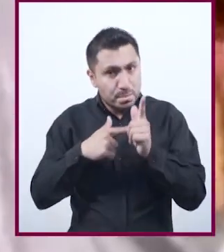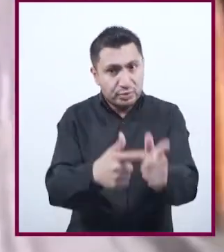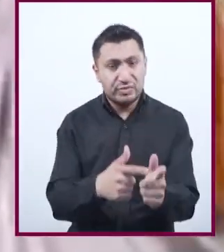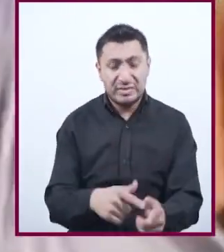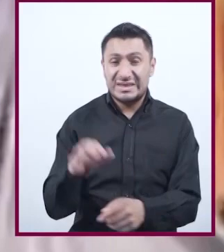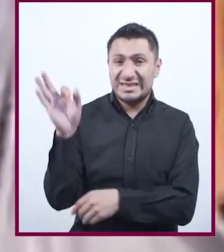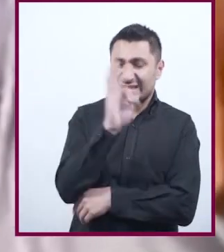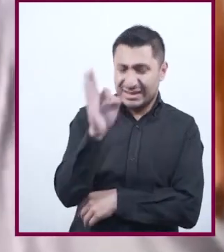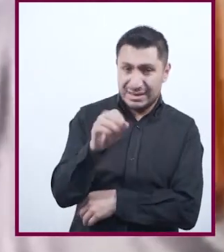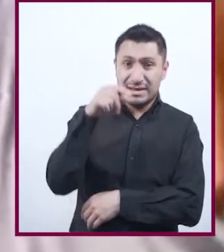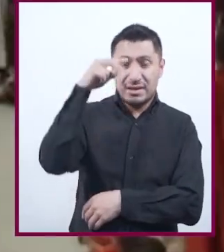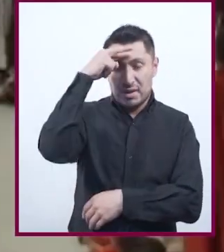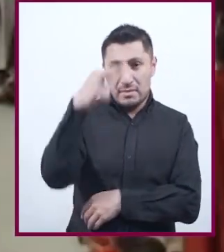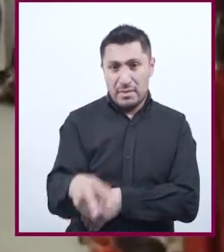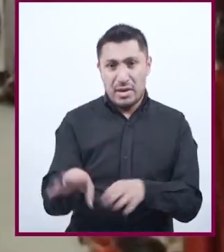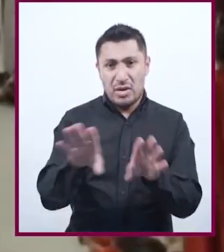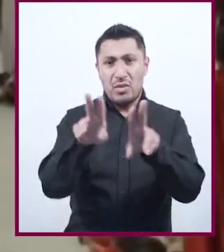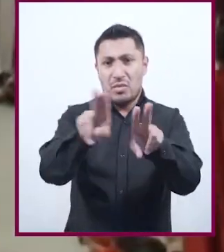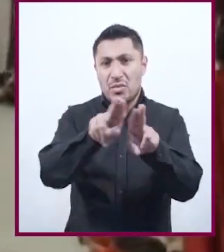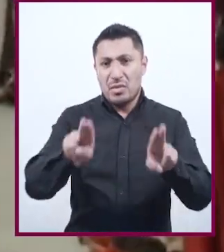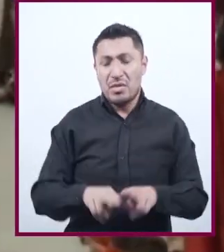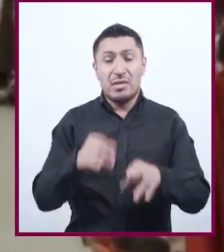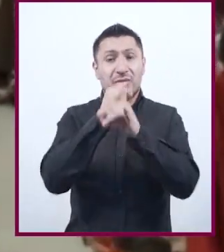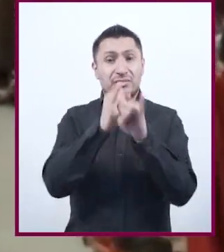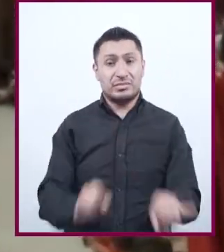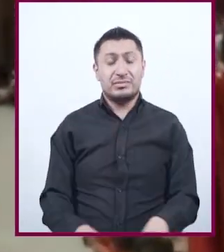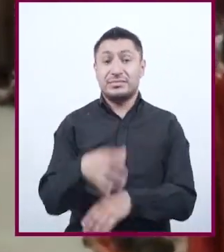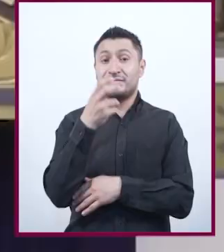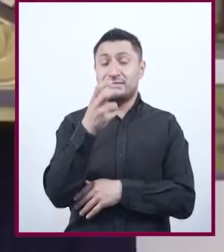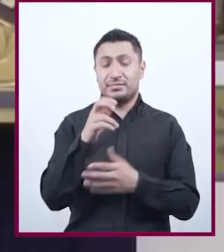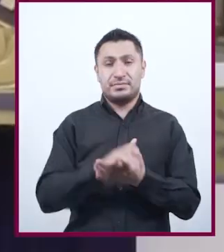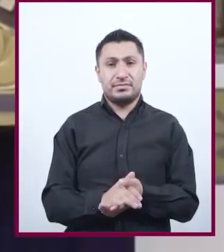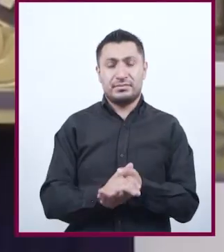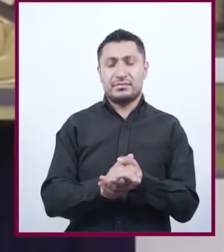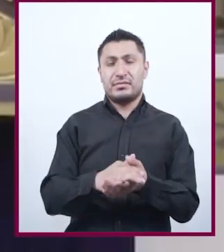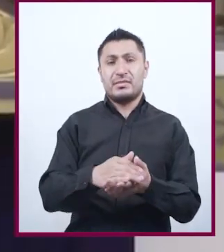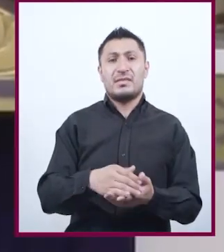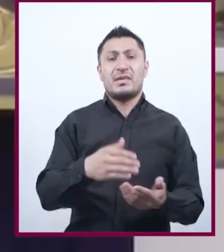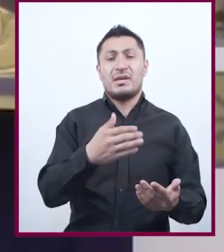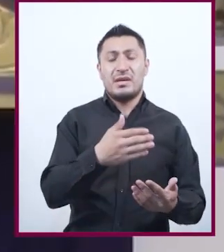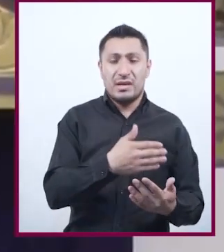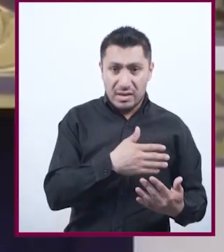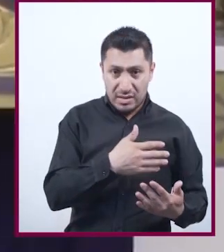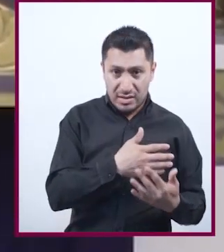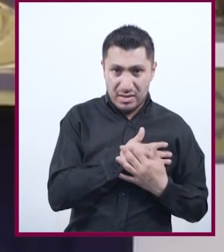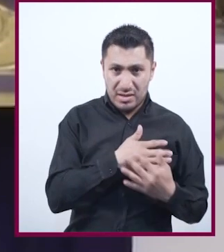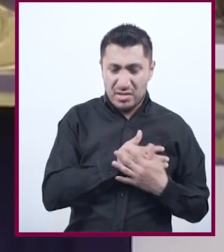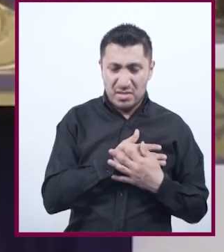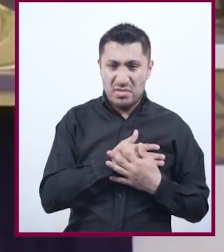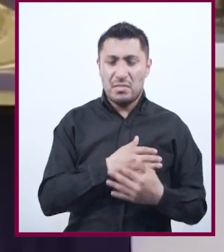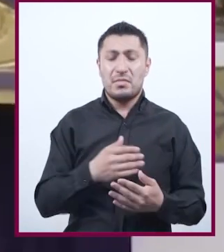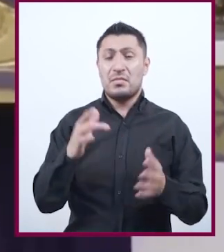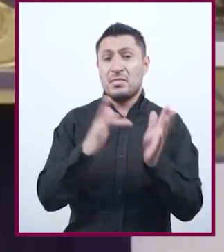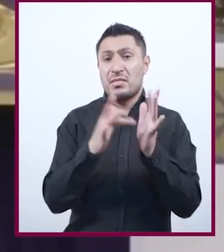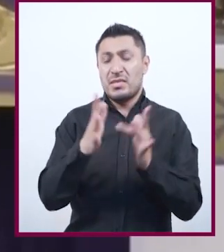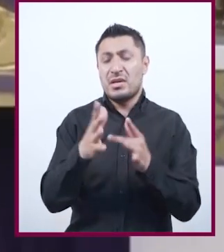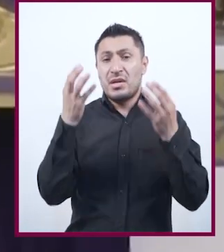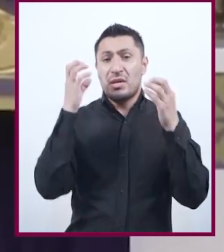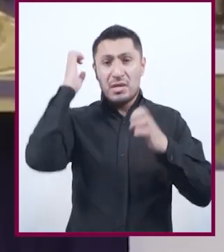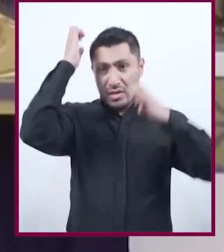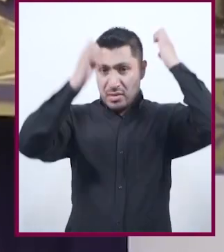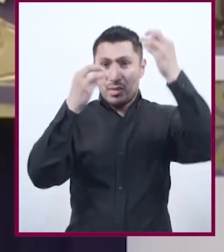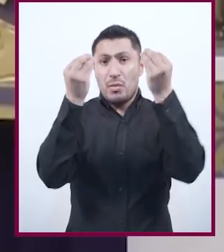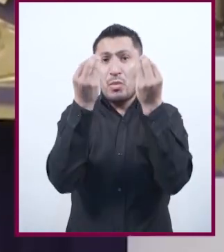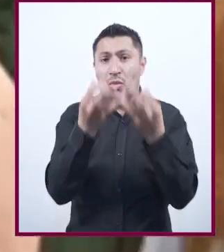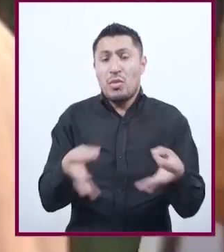ininterrumpida, casi lo que lleva a México como nación independiente. La Pasión de Cristo es un evento bien, pero bien